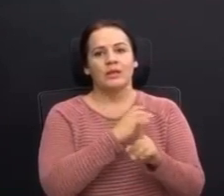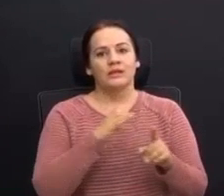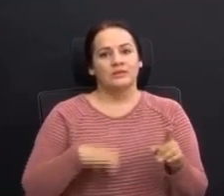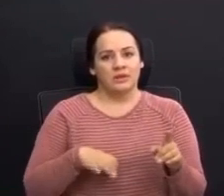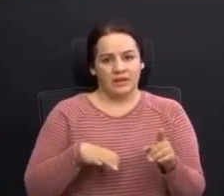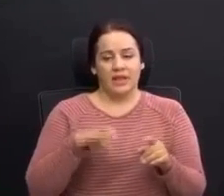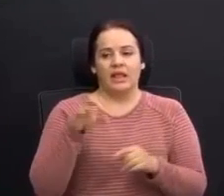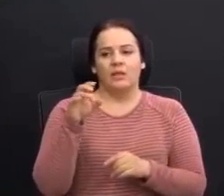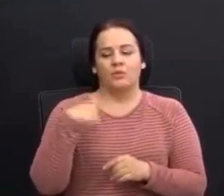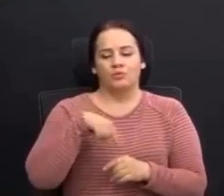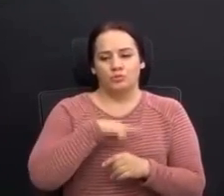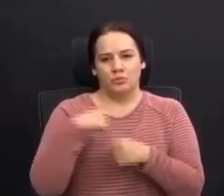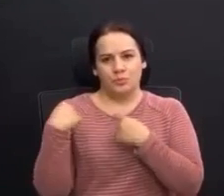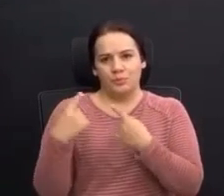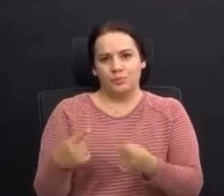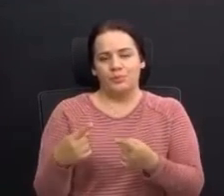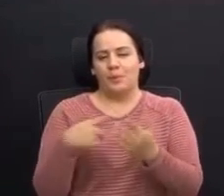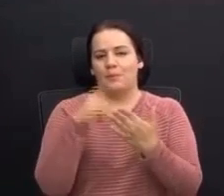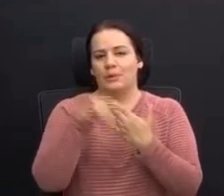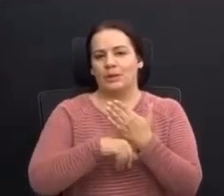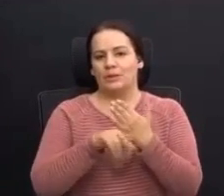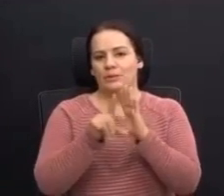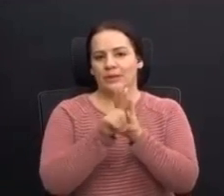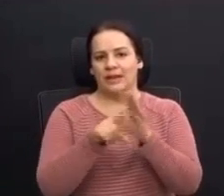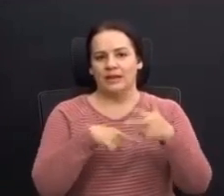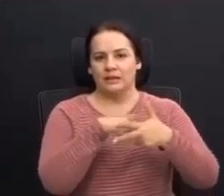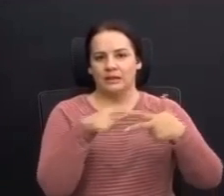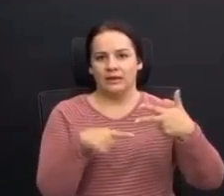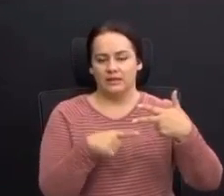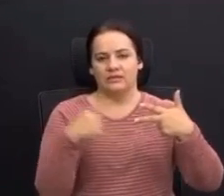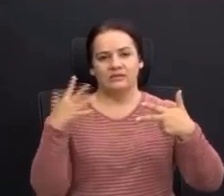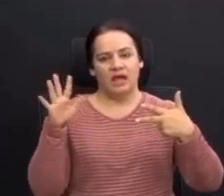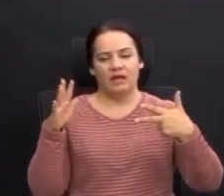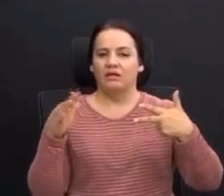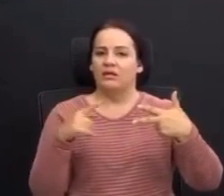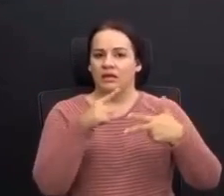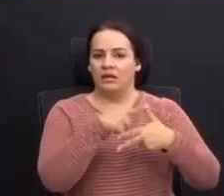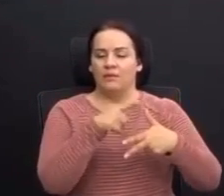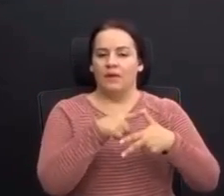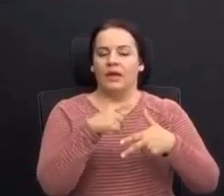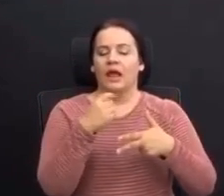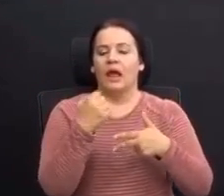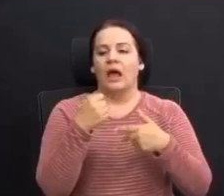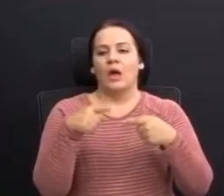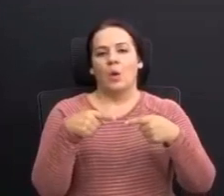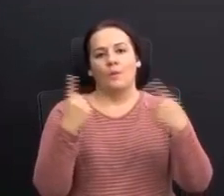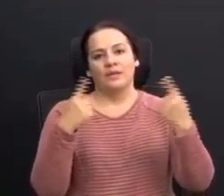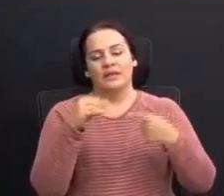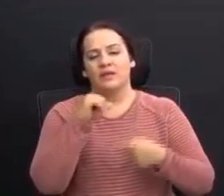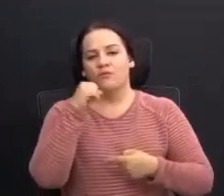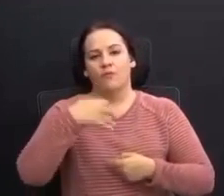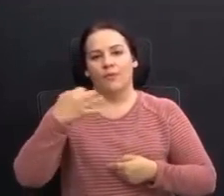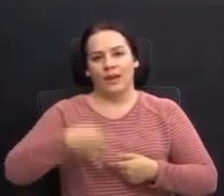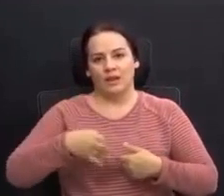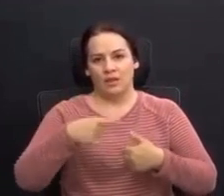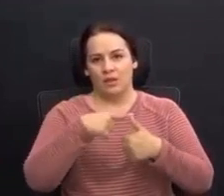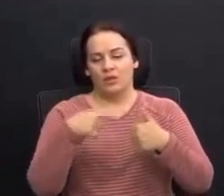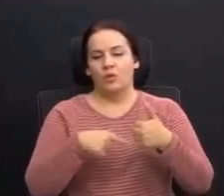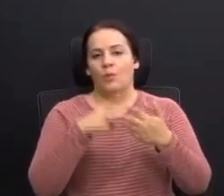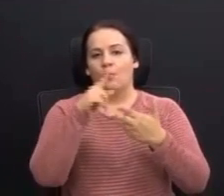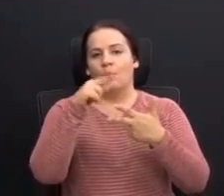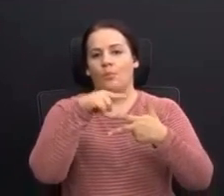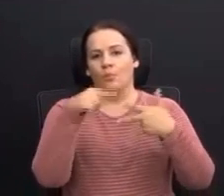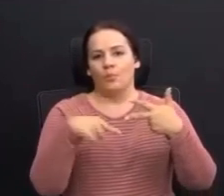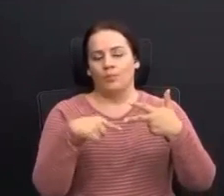venido planteando desde hace mucho tiempo. Tres proyectos de ley para combatir la informalidad. Son tres proyectos de ley que tienen que ver con la